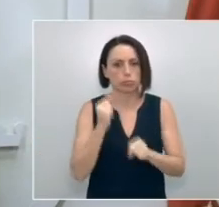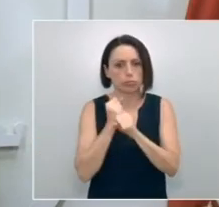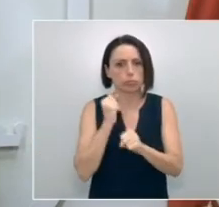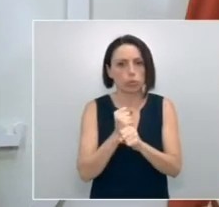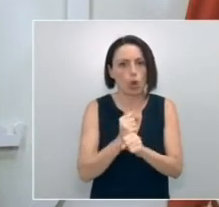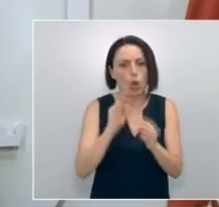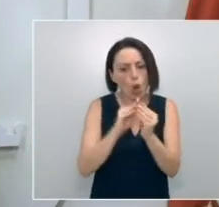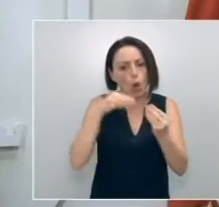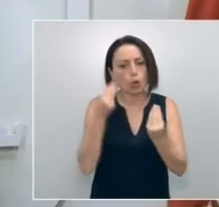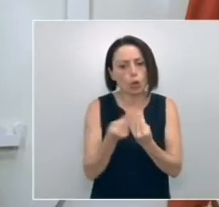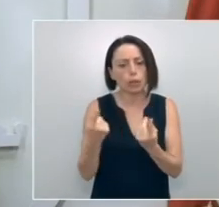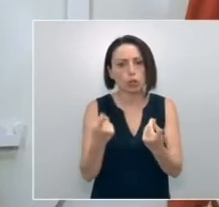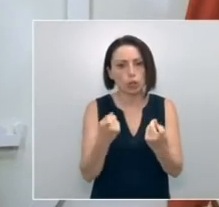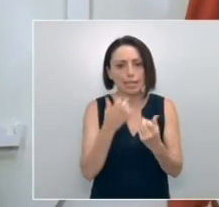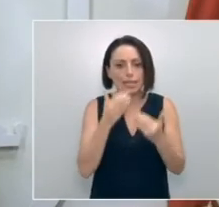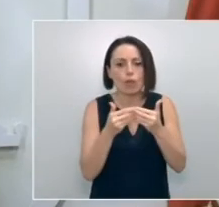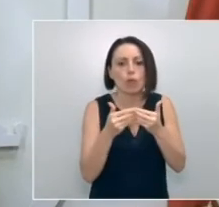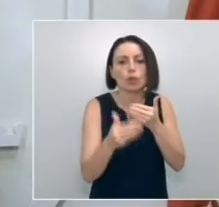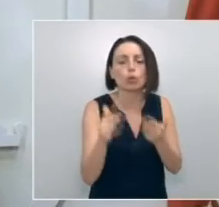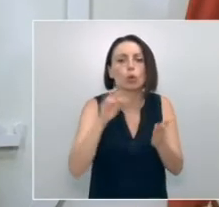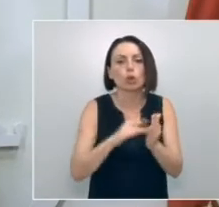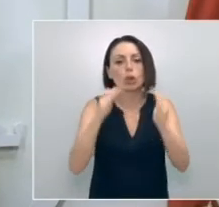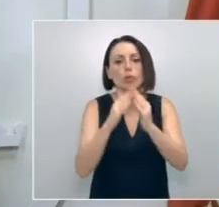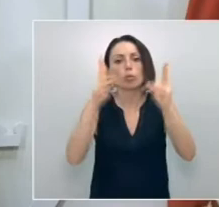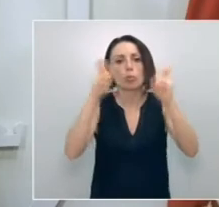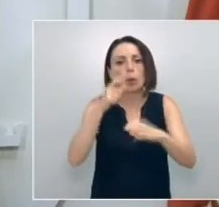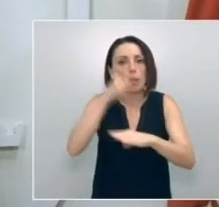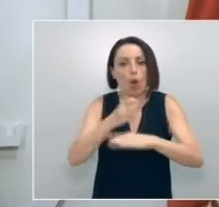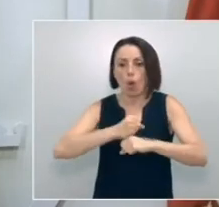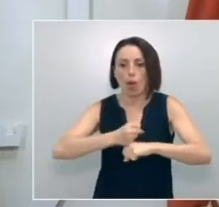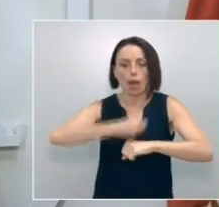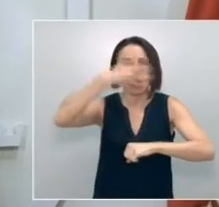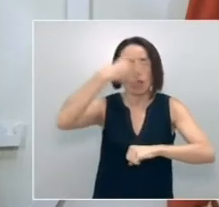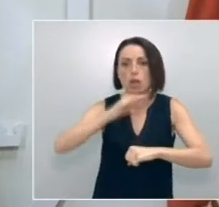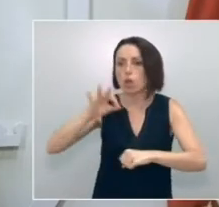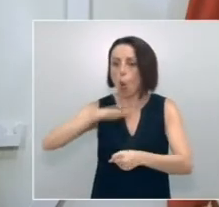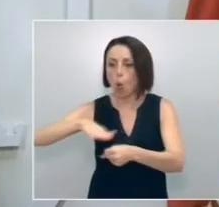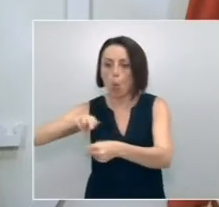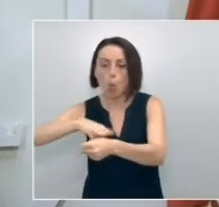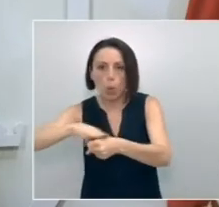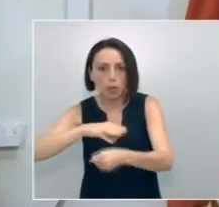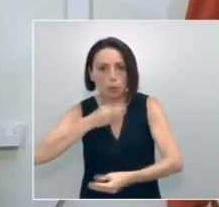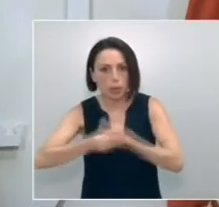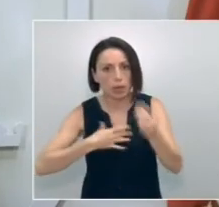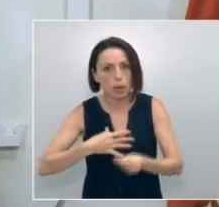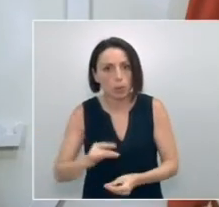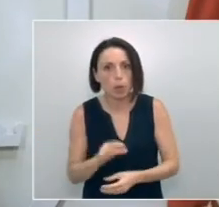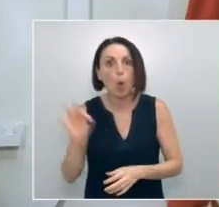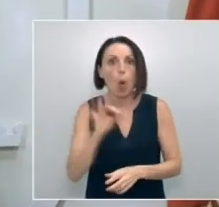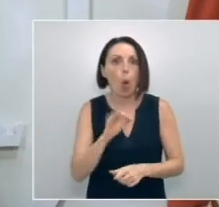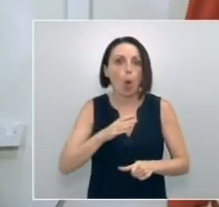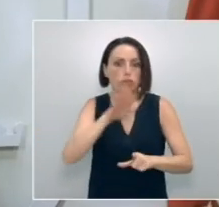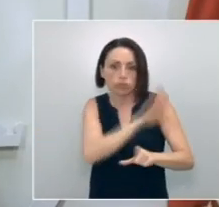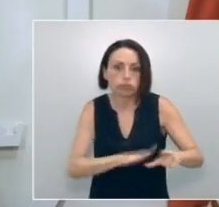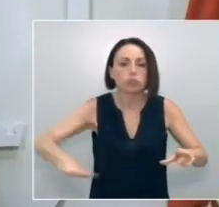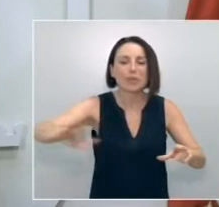los documentos necesarios para, en un momento determinado, poder confinar desde un edificio hasta un municipio o la mitad de una provincia, si es